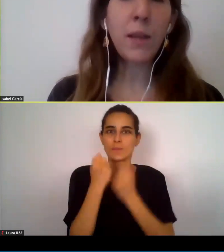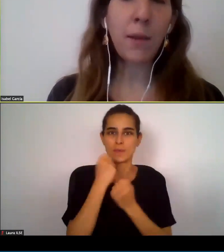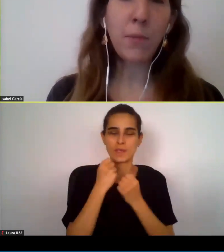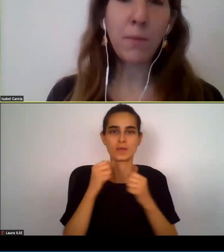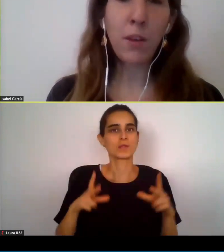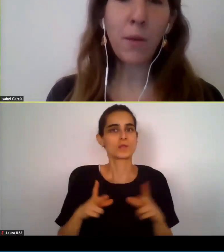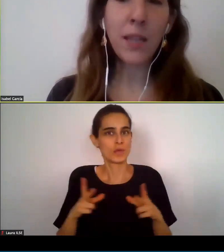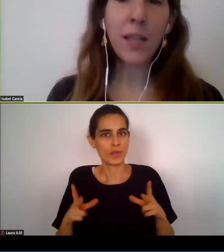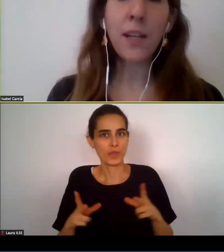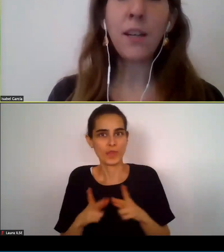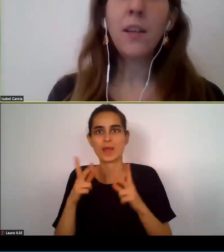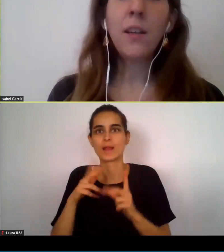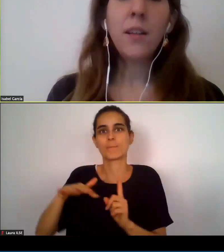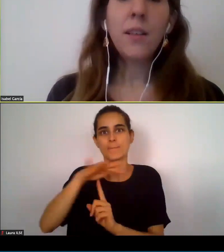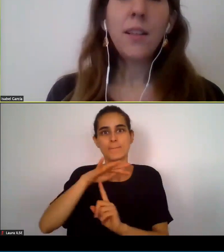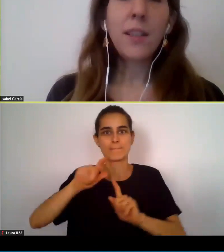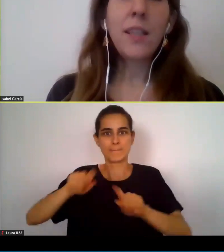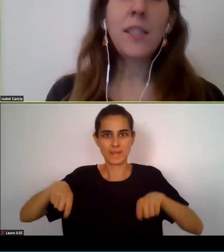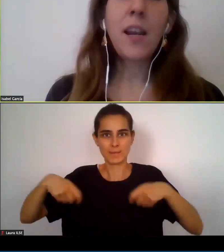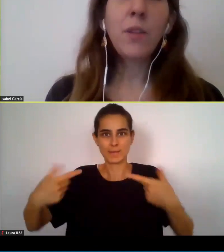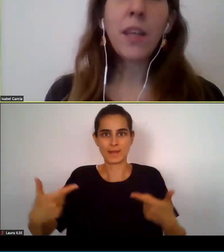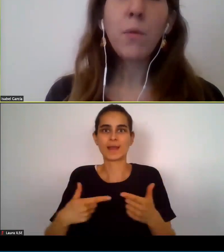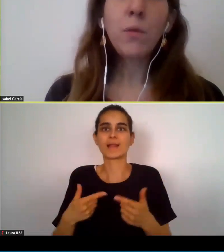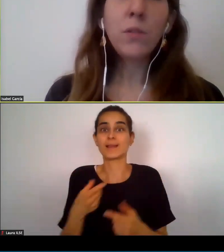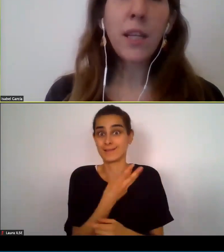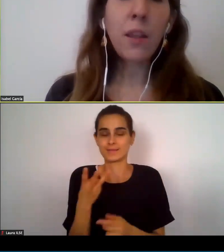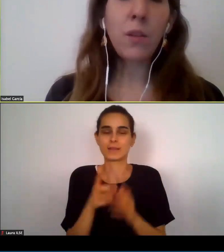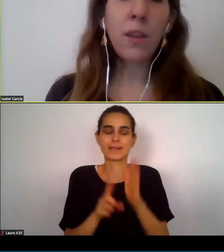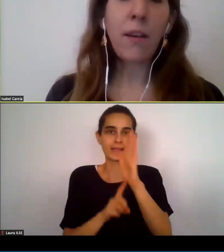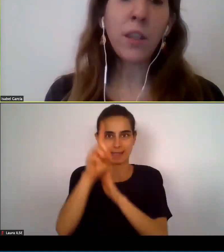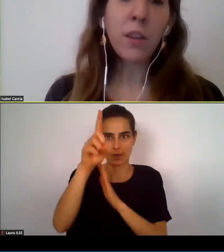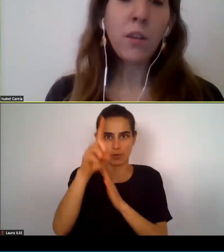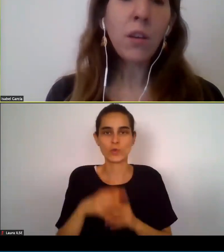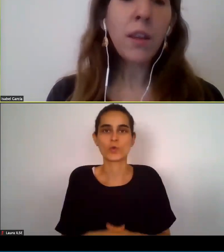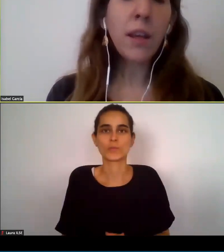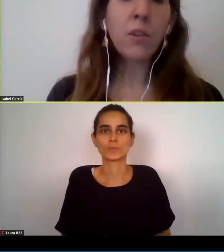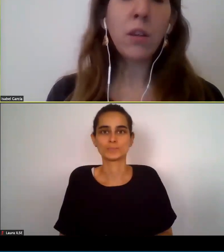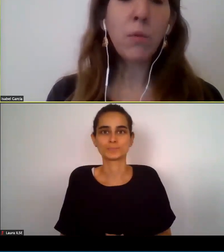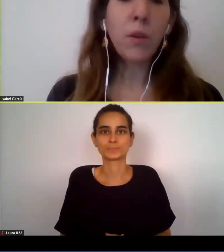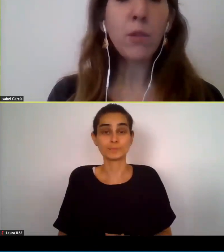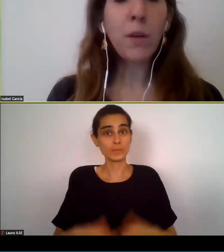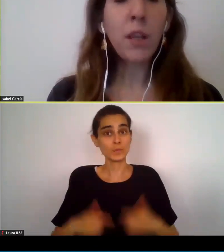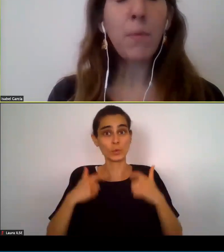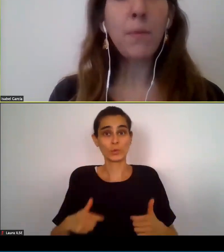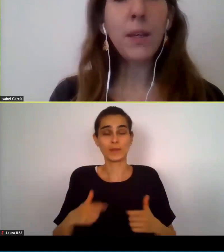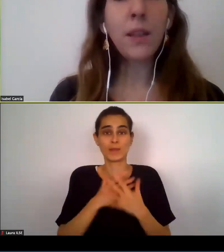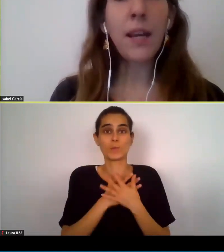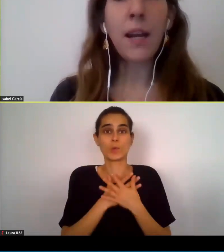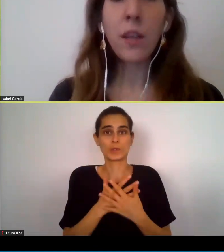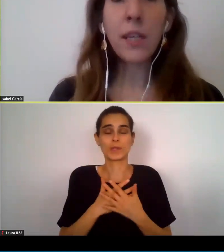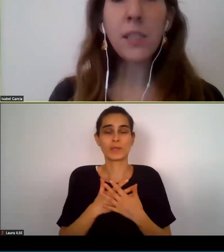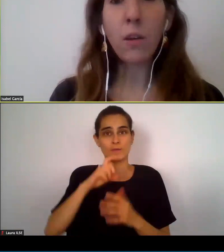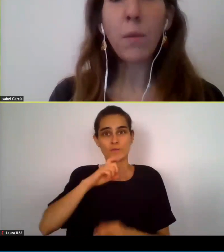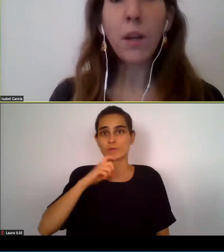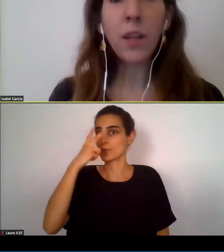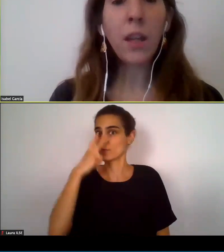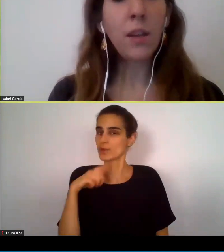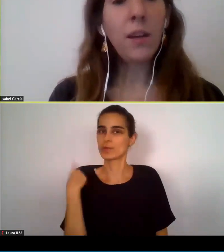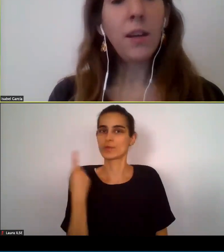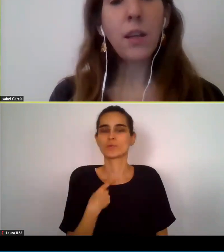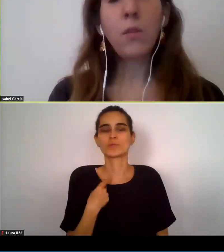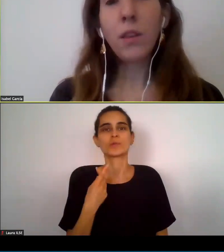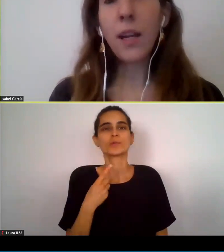desarrollo medioambiental. Desde la unidad de voluntariado de la Fundación 11 contribuimos principalmente al ODS número